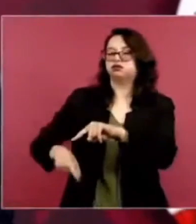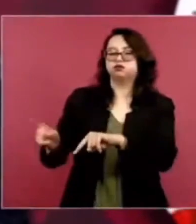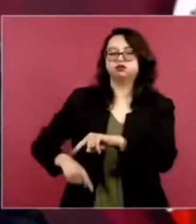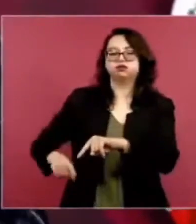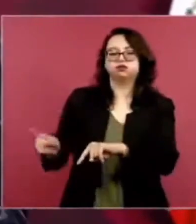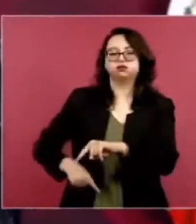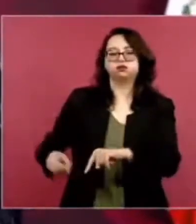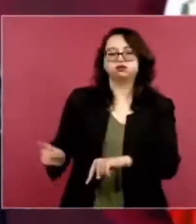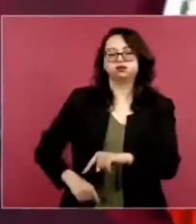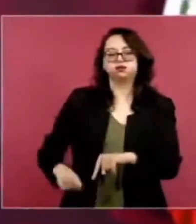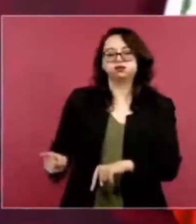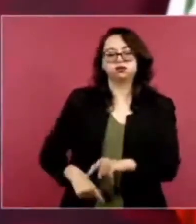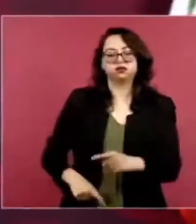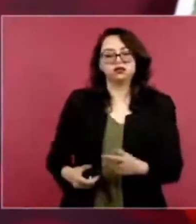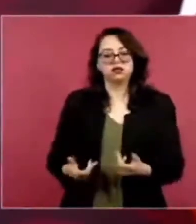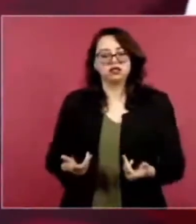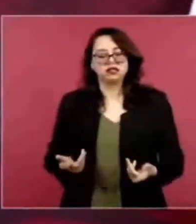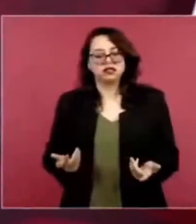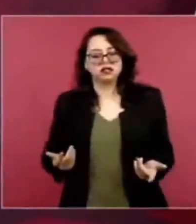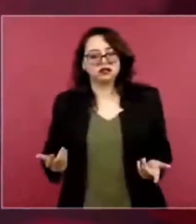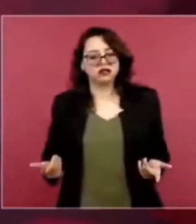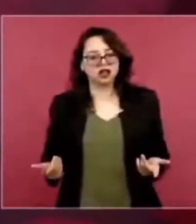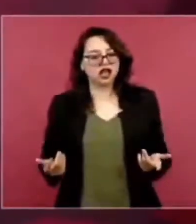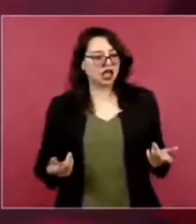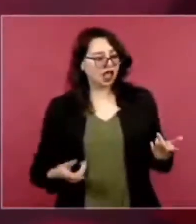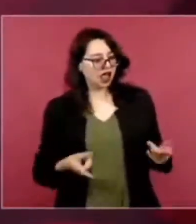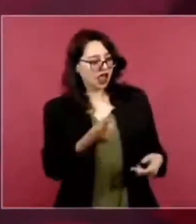O sea, se propusieron